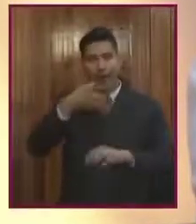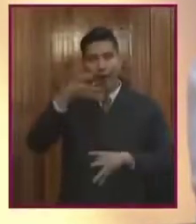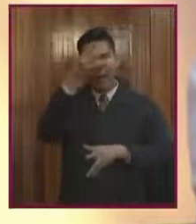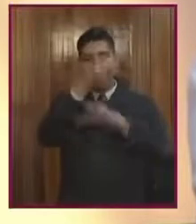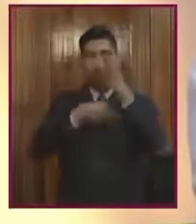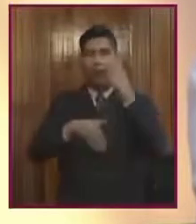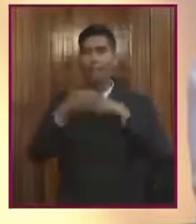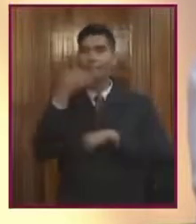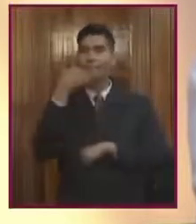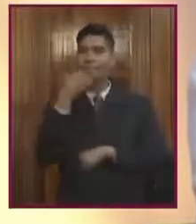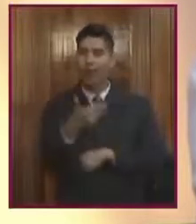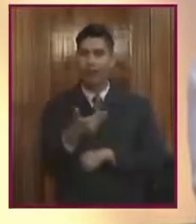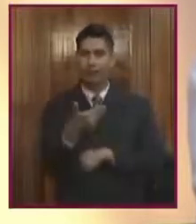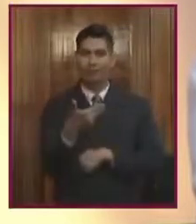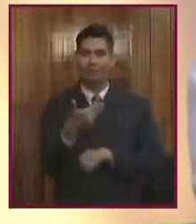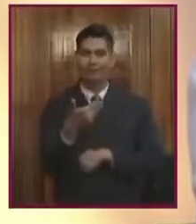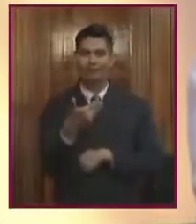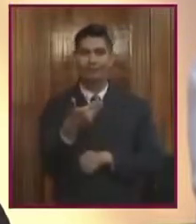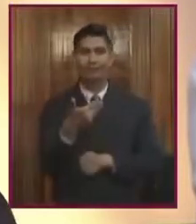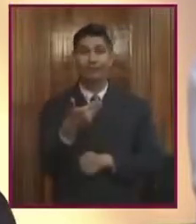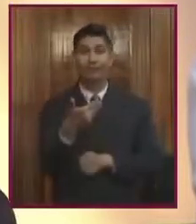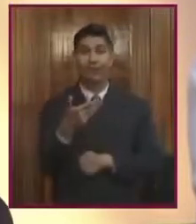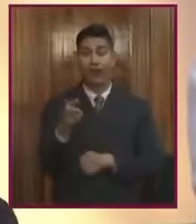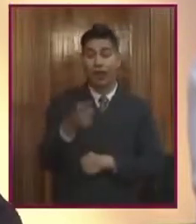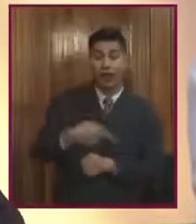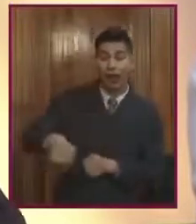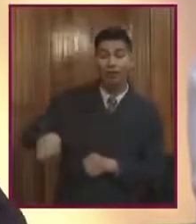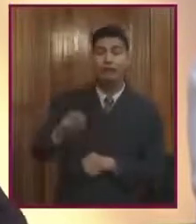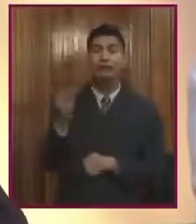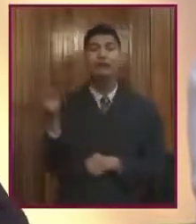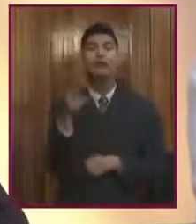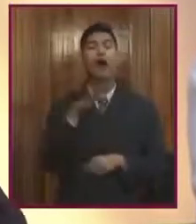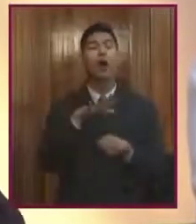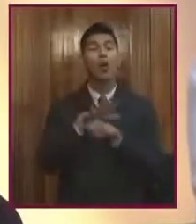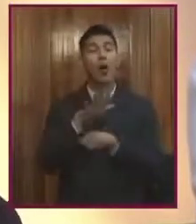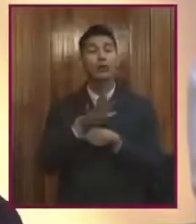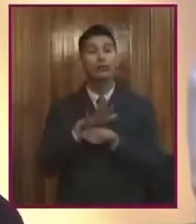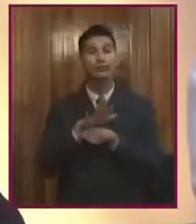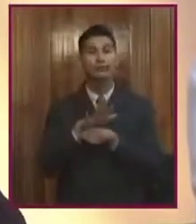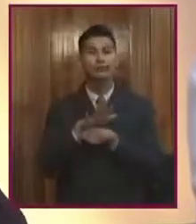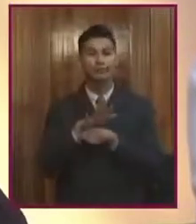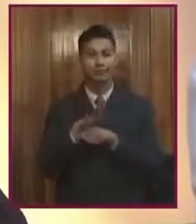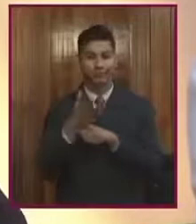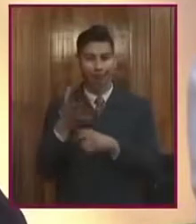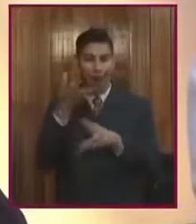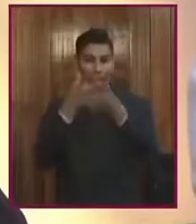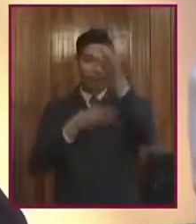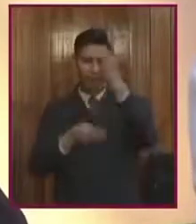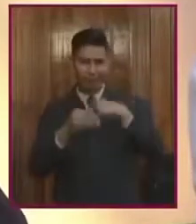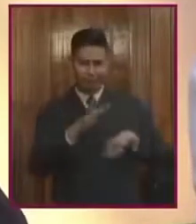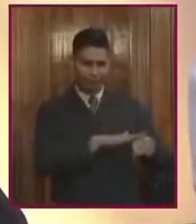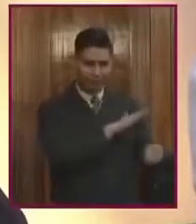alumnos, porque lo que requerimos es que ellos obtengan una buena calificación.